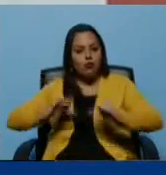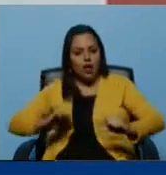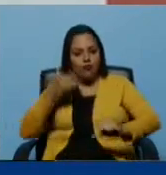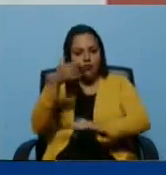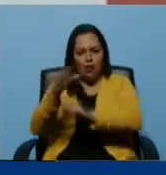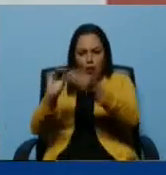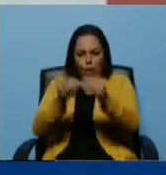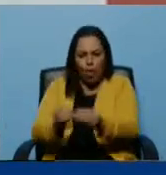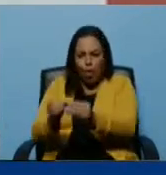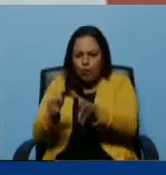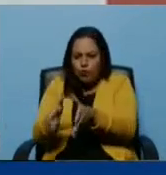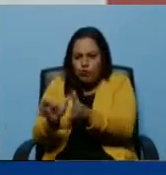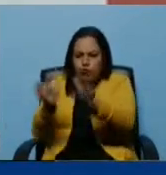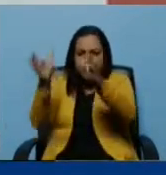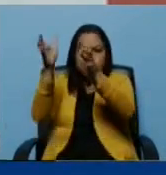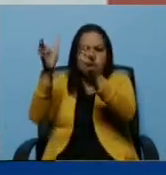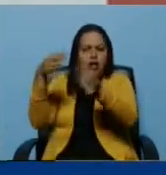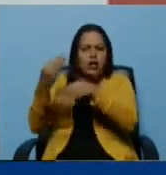reponiendo esa obra de arte